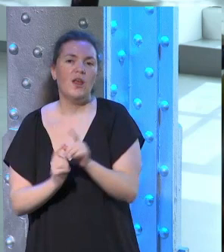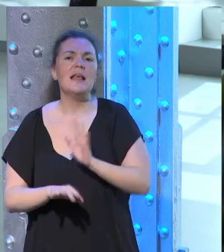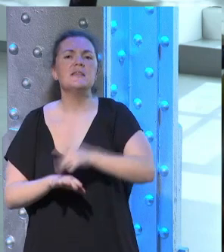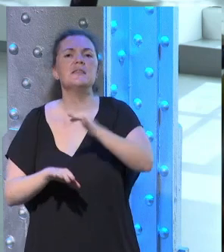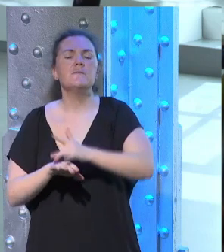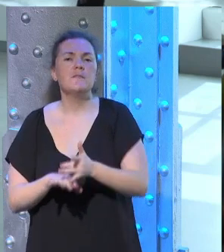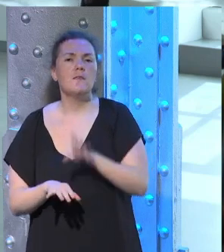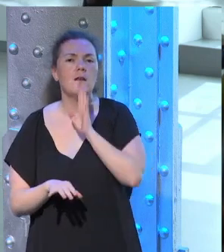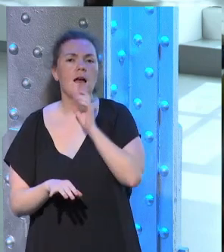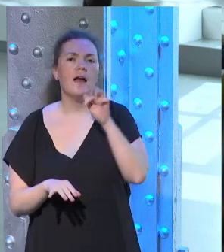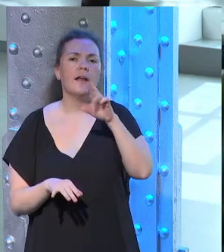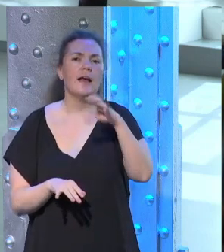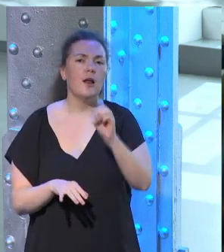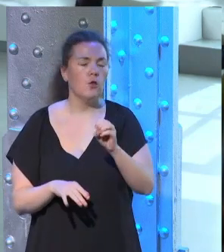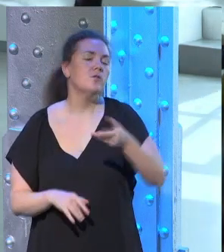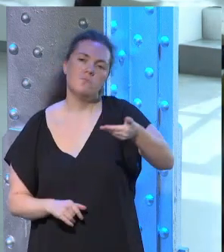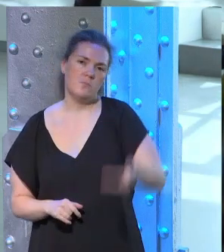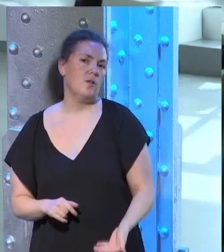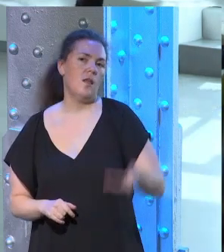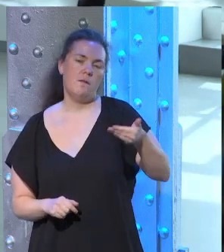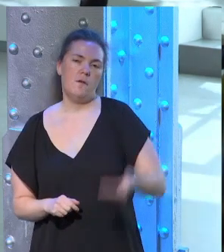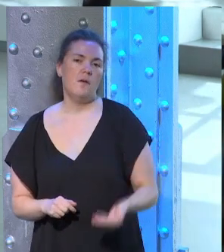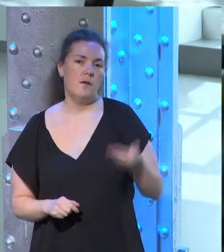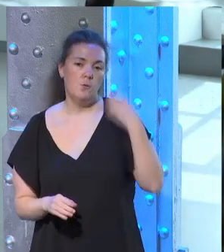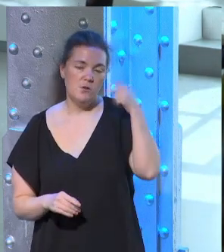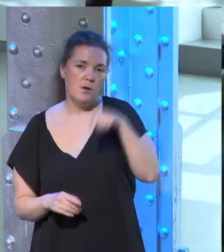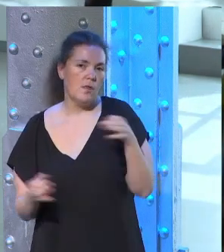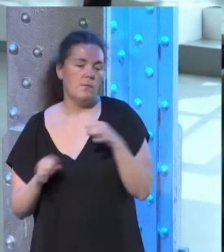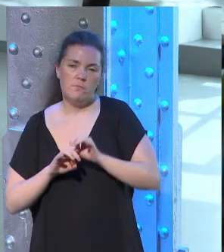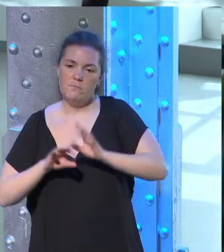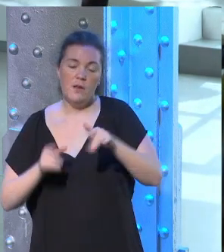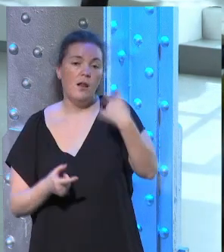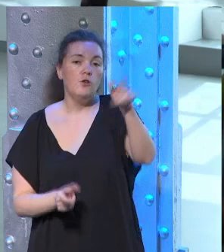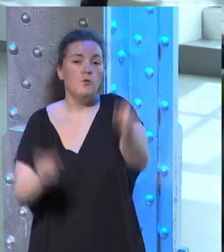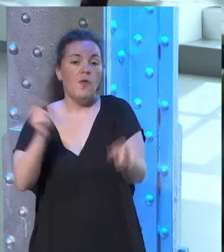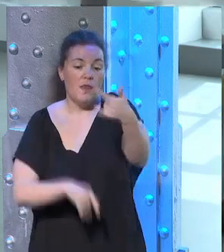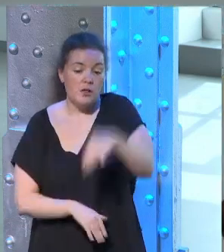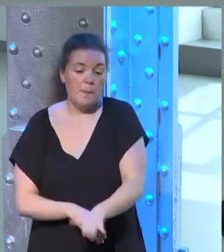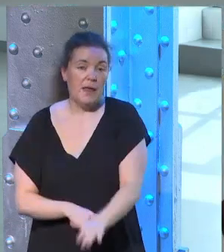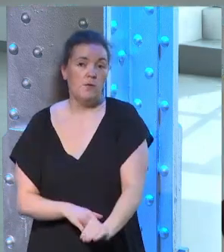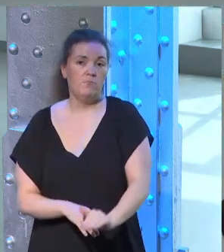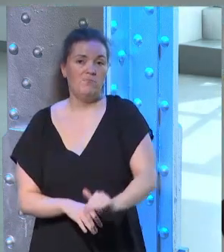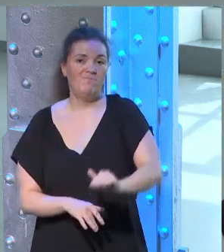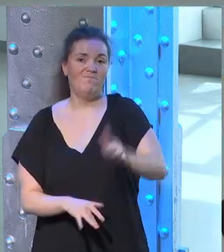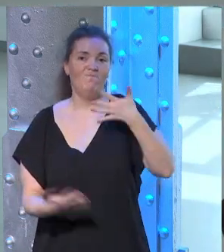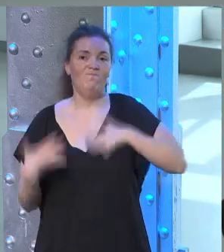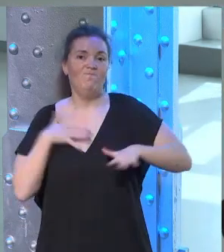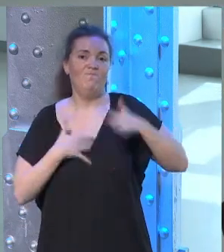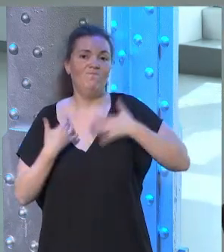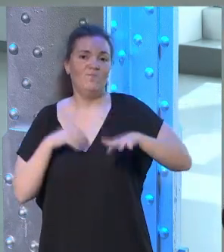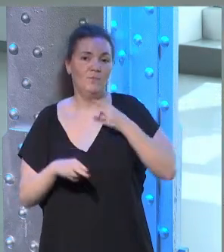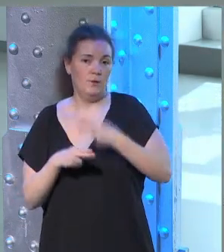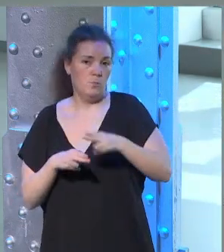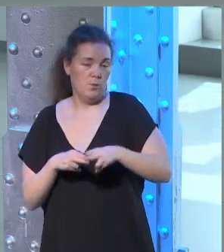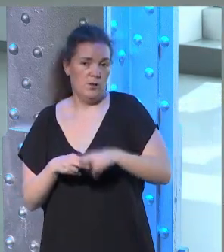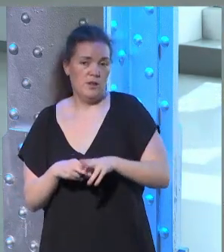que ha comentado Ricardo para mí es clave, o sea, es clave. Yo creo que hay que focalizar, porque son los ciudadanos desde pequeñitos los que van a presionar a corporaciones y políticos, o sea, que yo